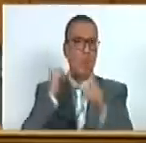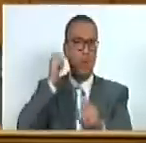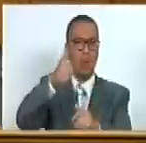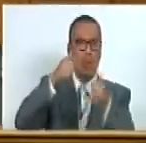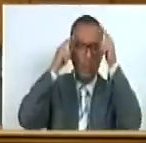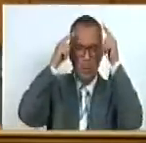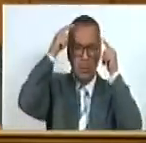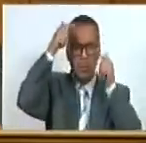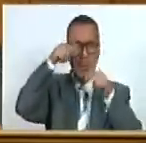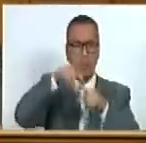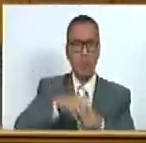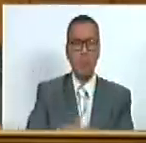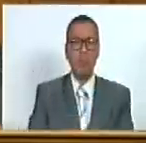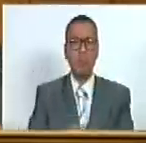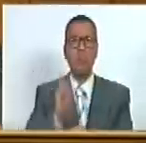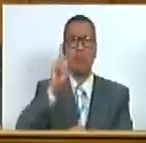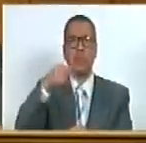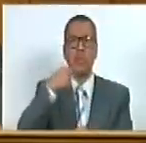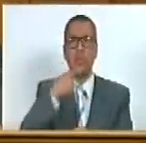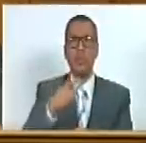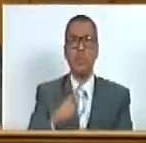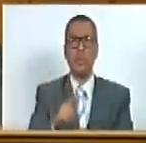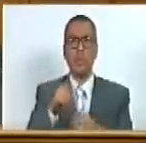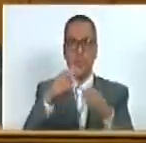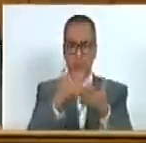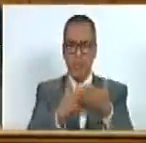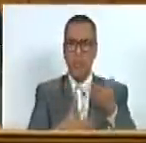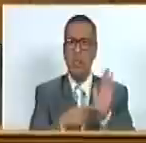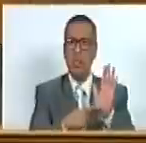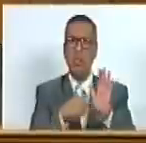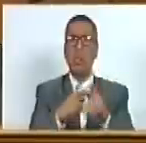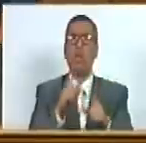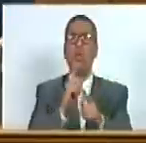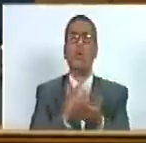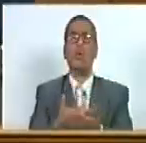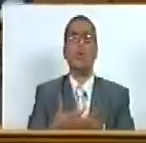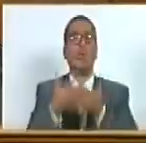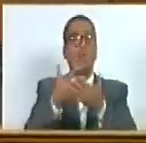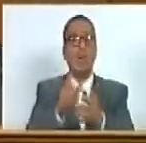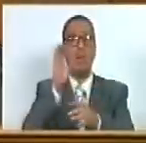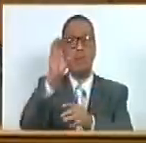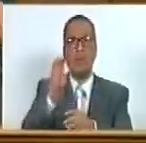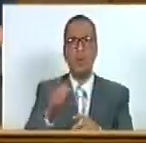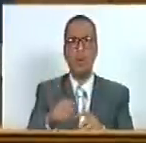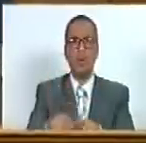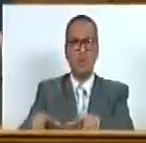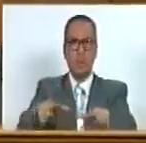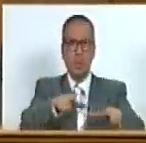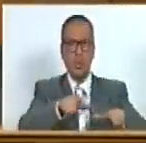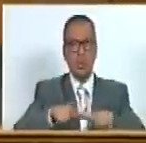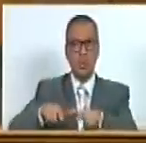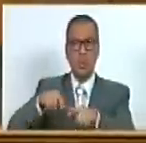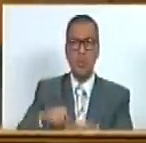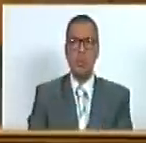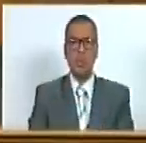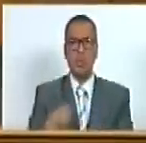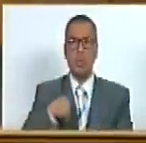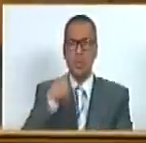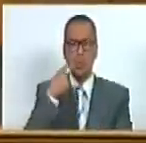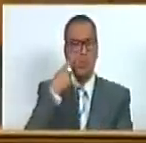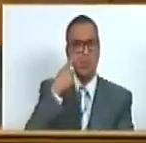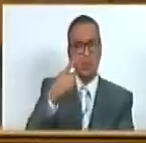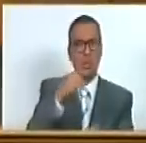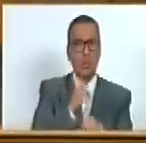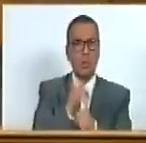Rafael Chávez Frías, que además de este instrumento le devuelve al país la soberanía y le da visibilidad